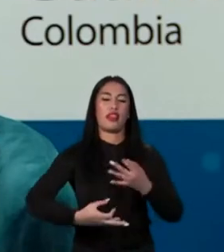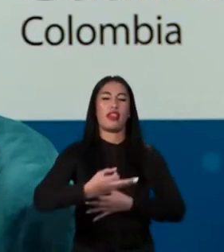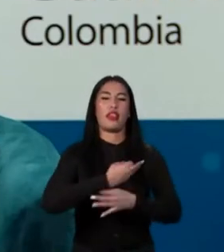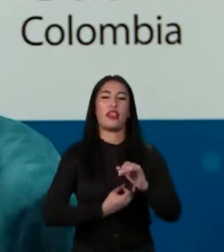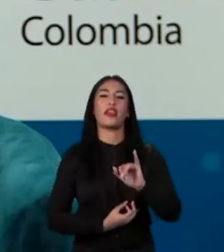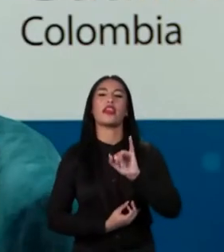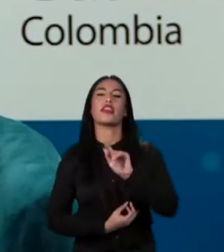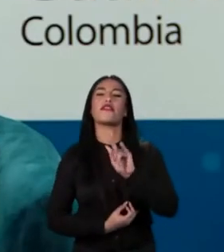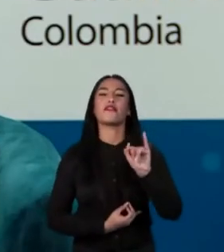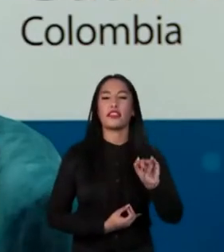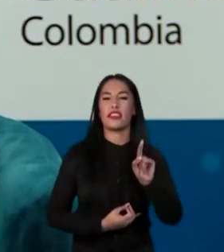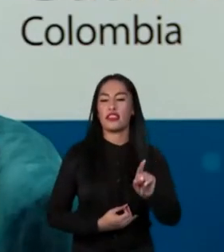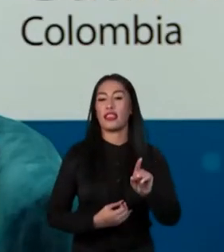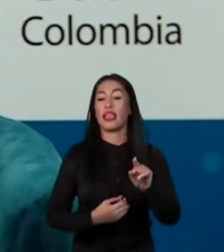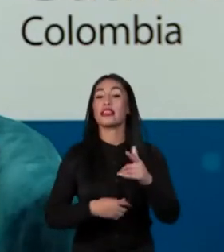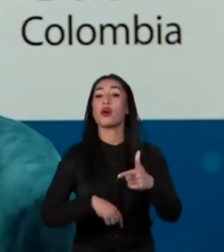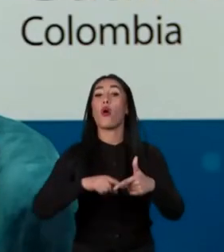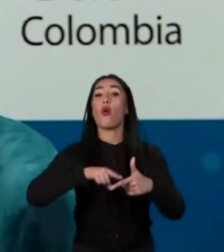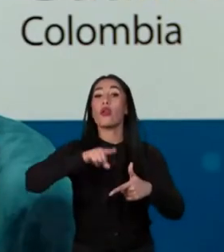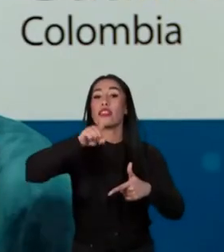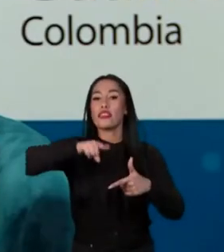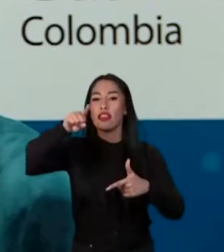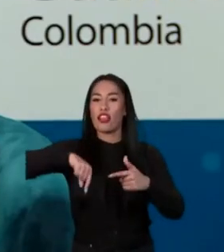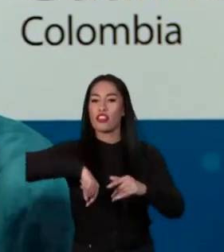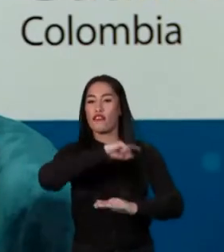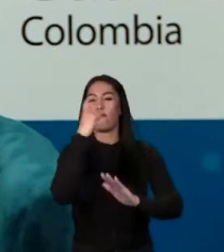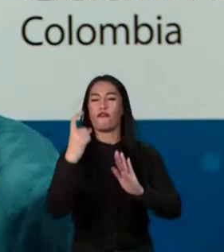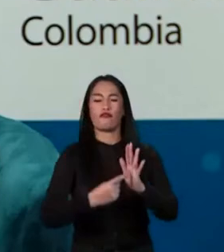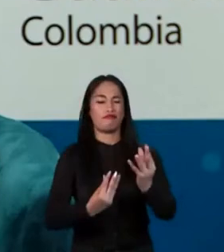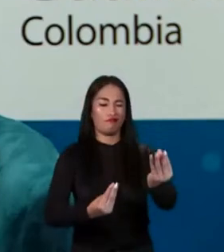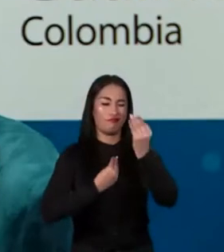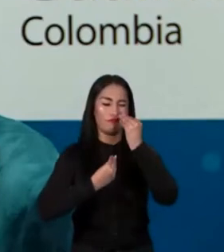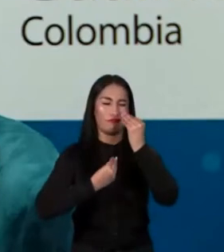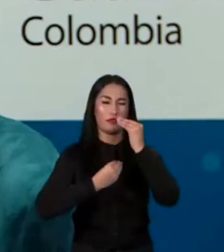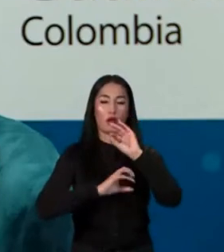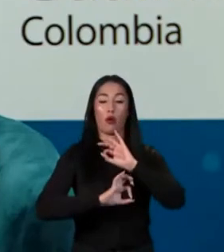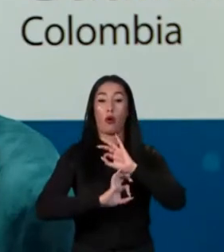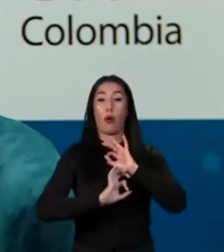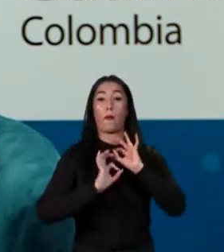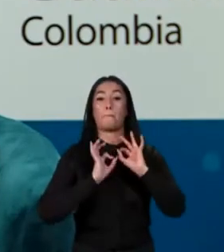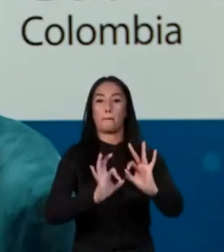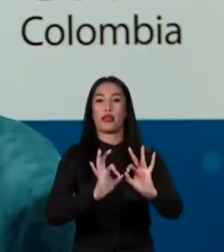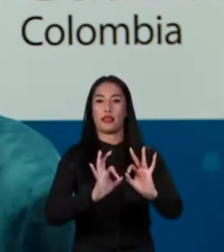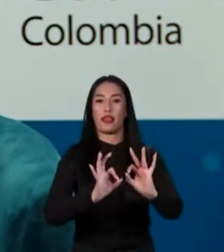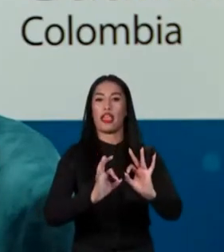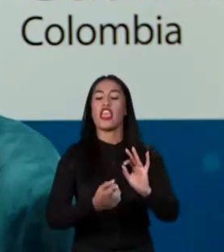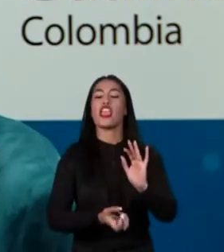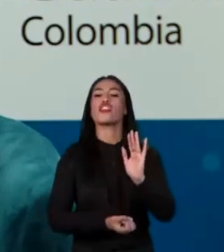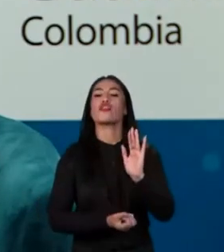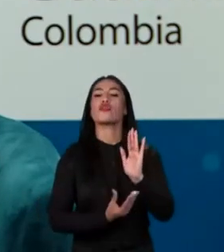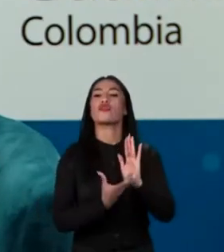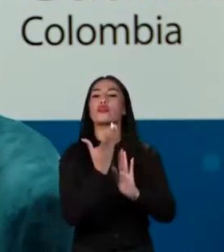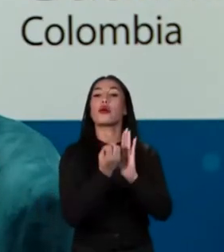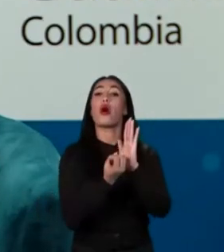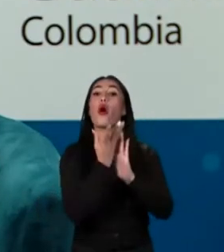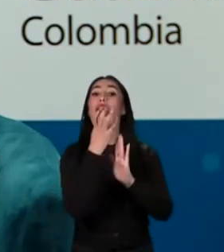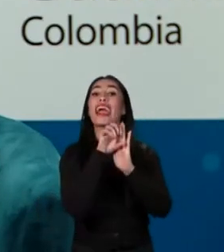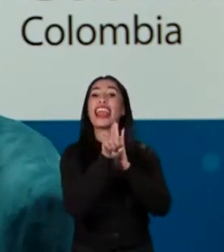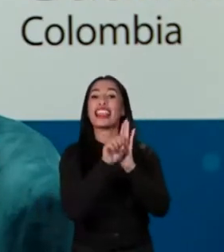de formación integral donde debe haber un número de créditos en donde se hizo música